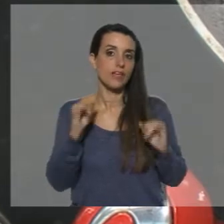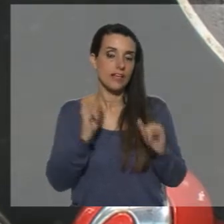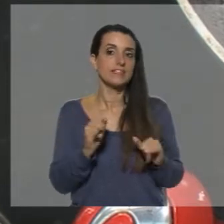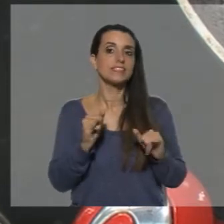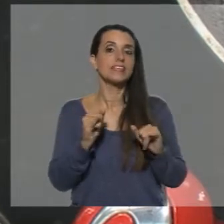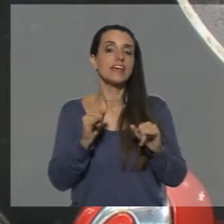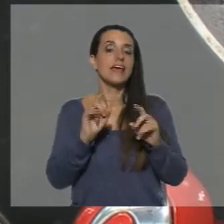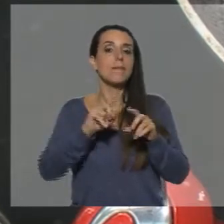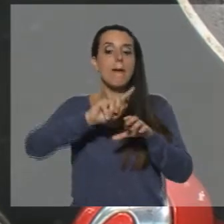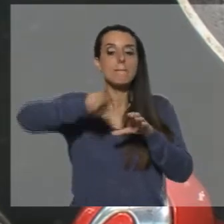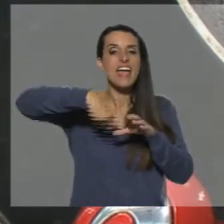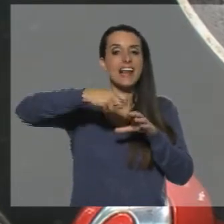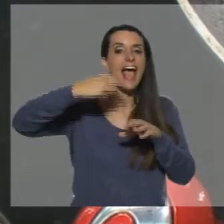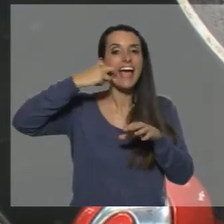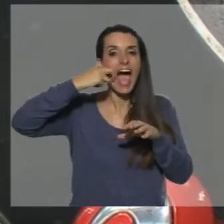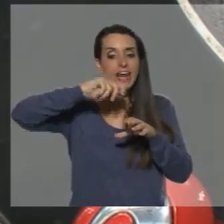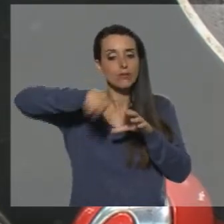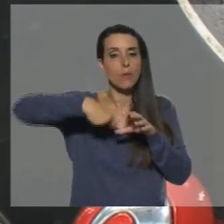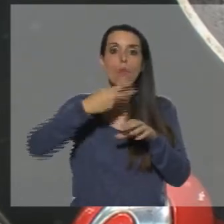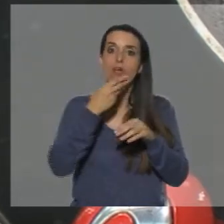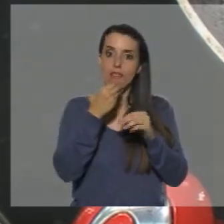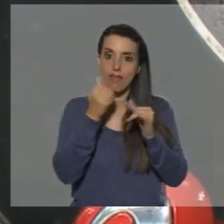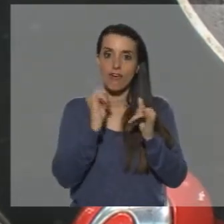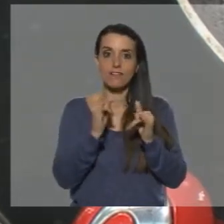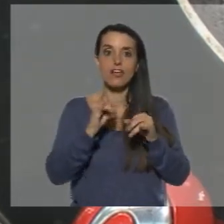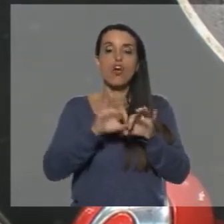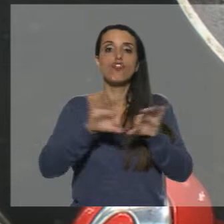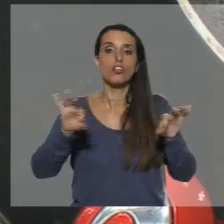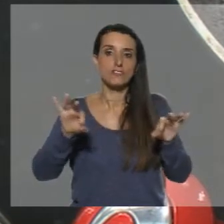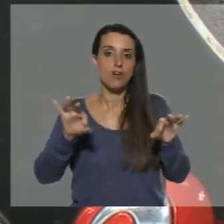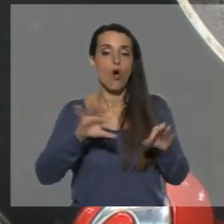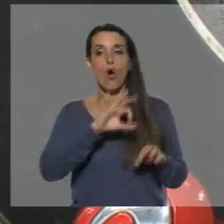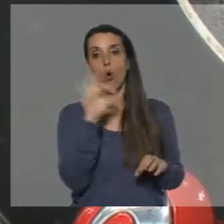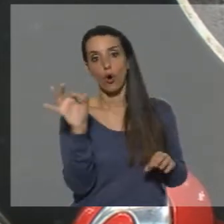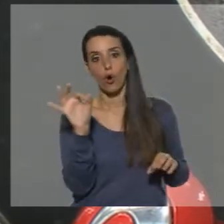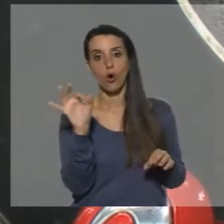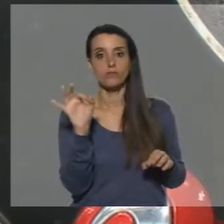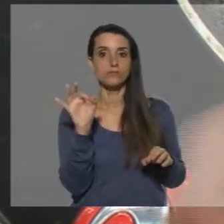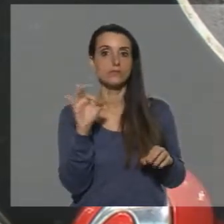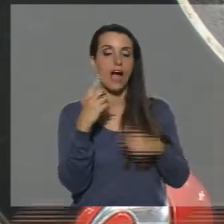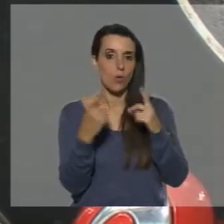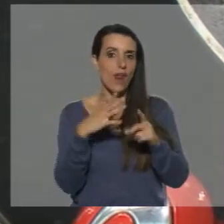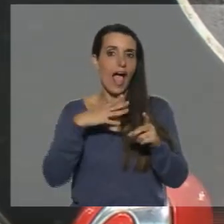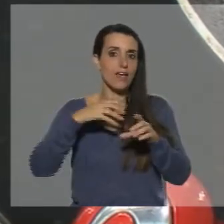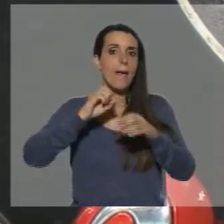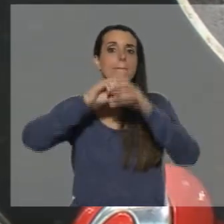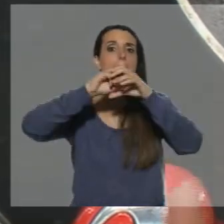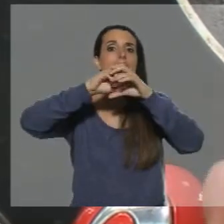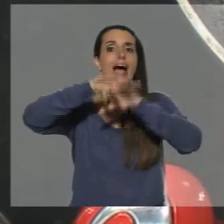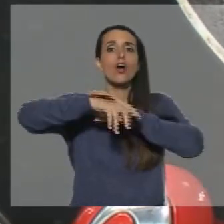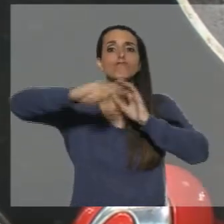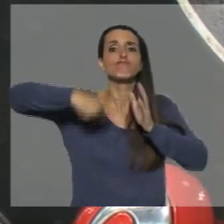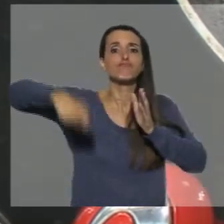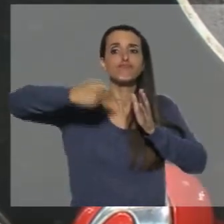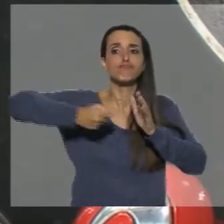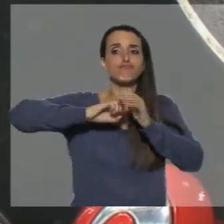y mezclarlo adentro de la carne picada, quedaría muy rico. ¿Tá? Y si no, bueno, hay picadoras de carne manual también